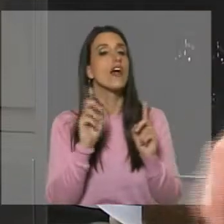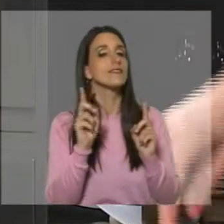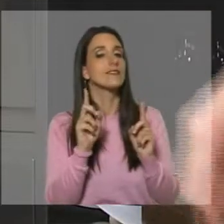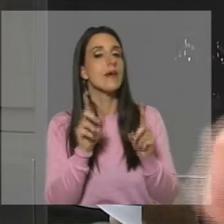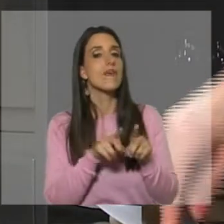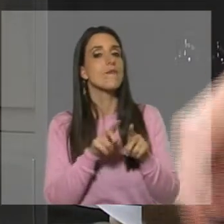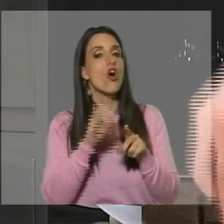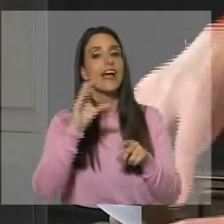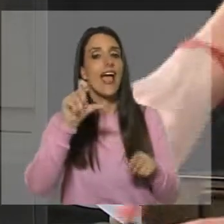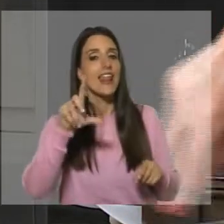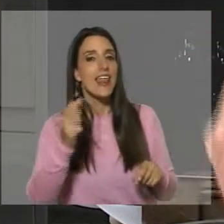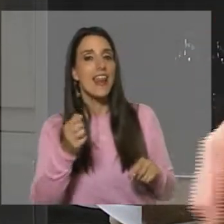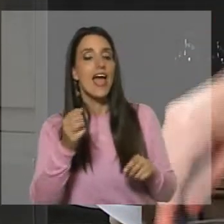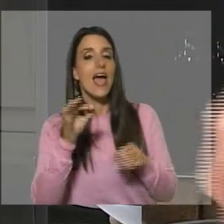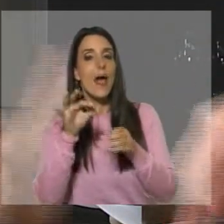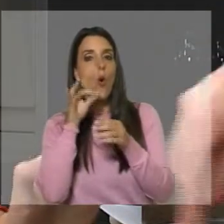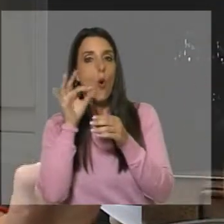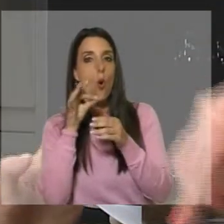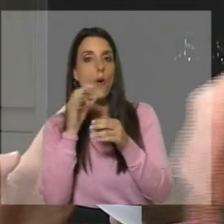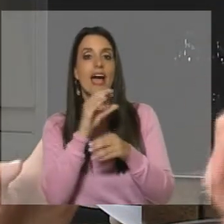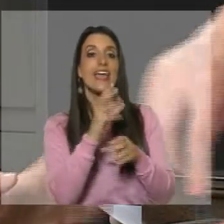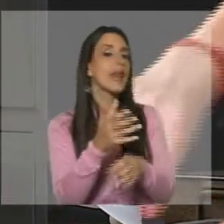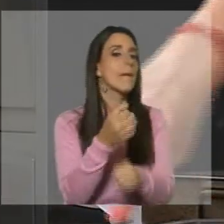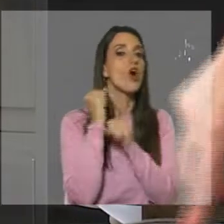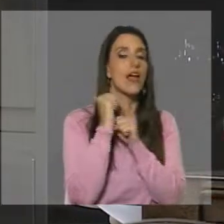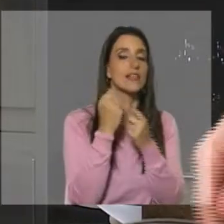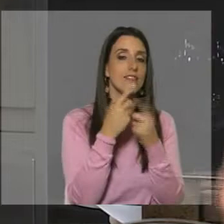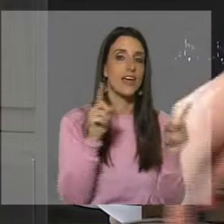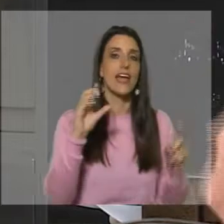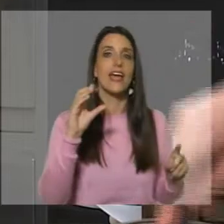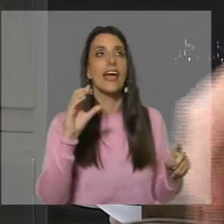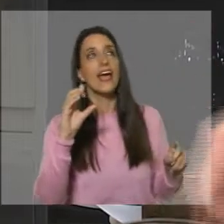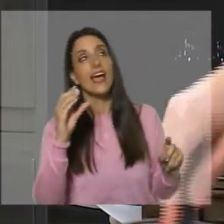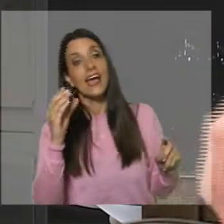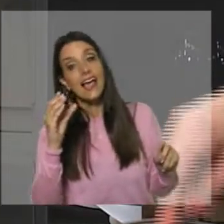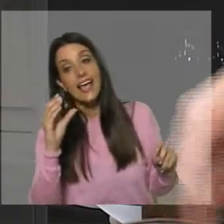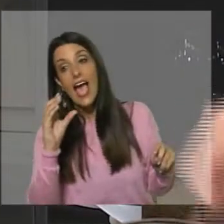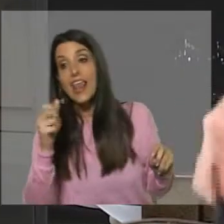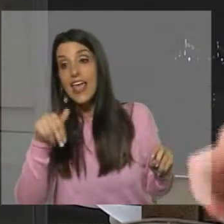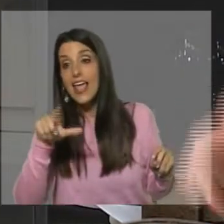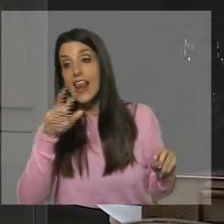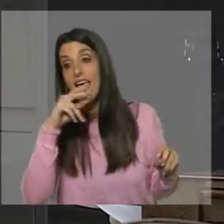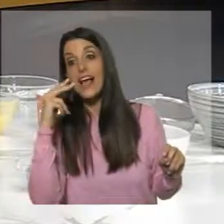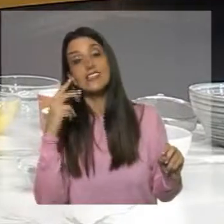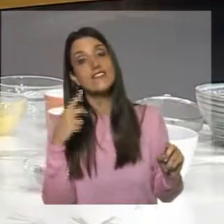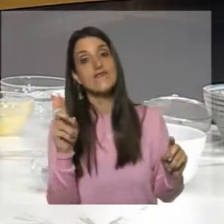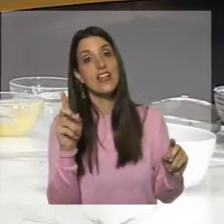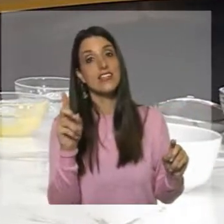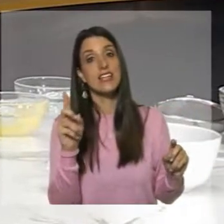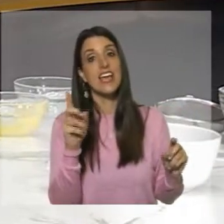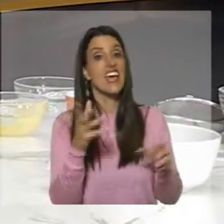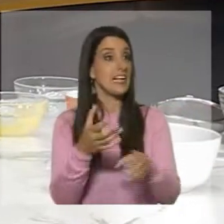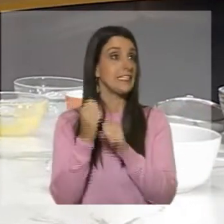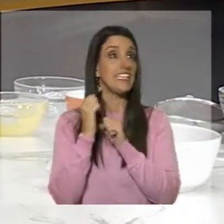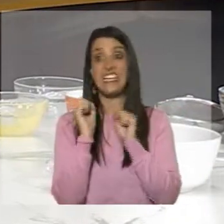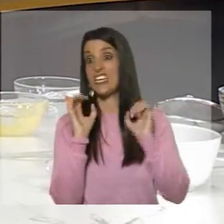que me pasa con la canela y las pasas que total. Lo que me pasa con la remolacha. Claro. La canela. pasan cosas diferentes, chicos. Es un rechazo. La remolacha, no.